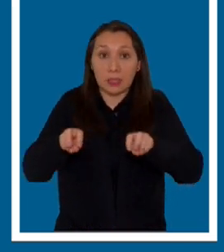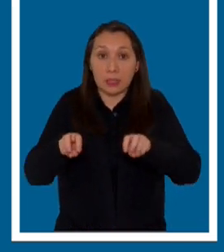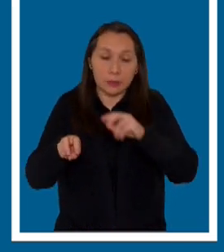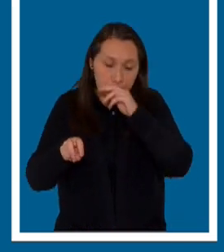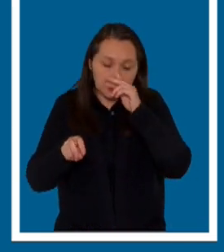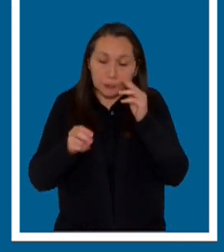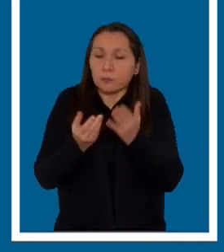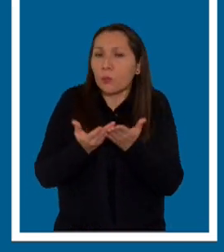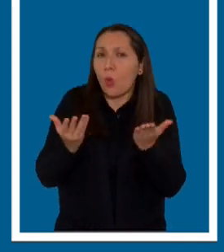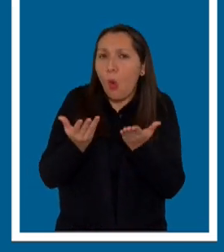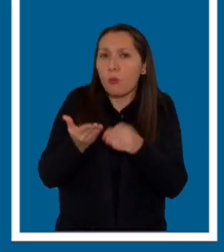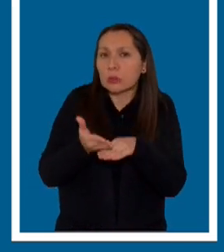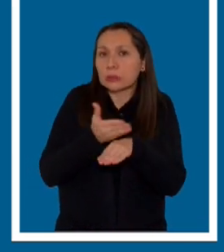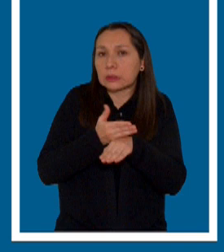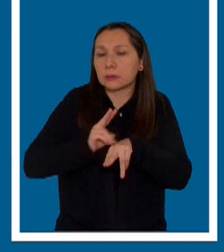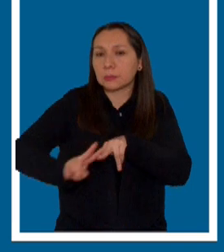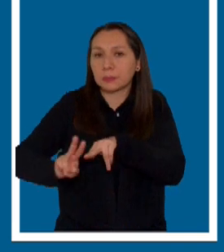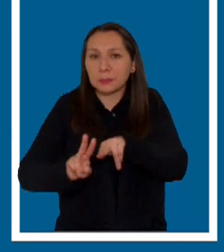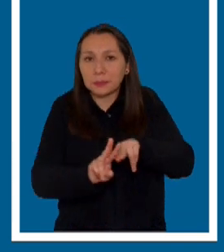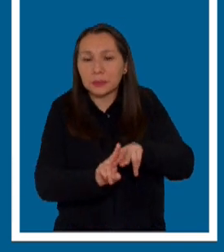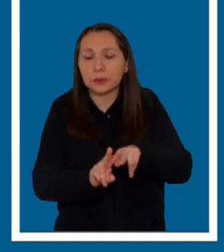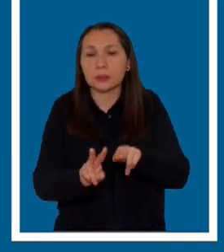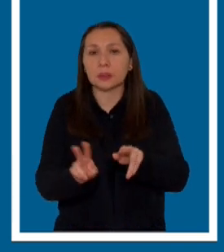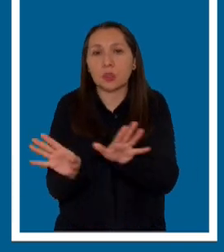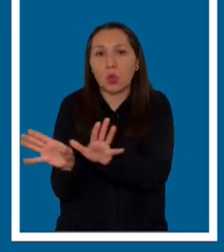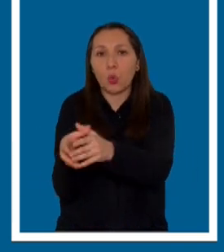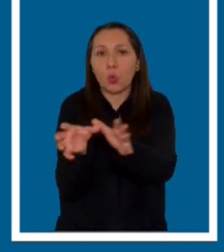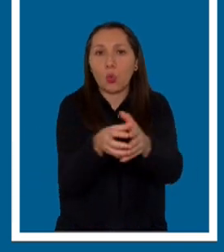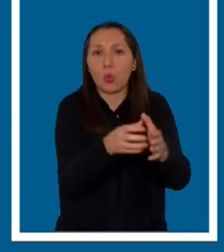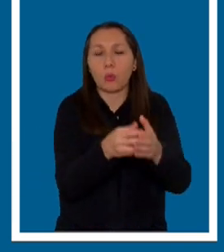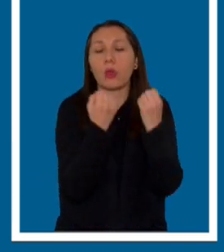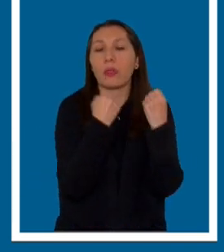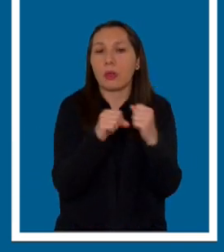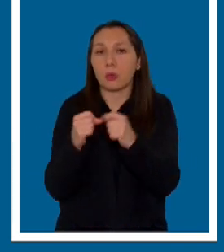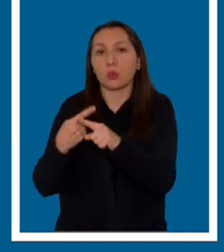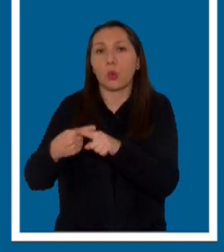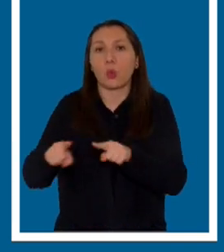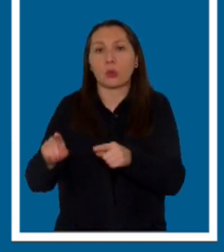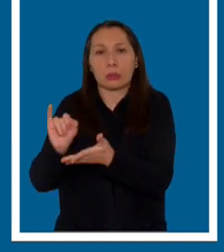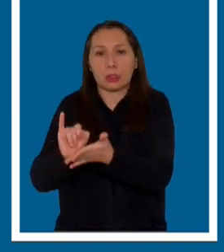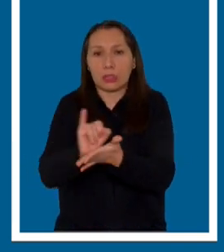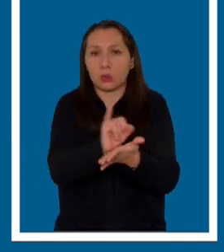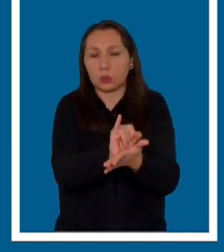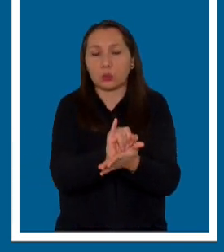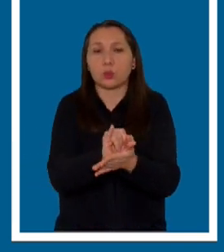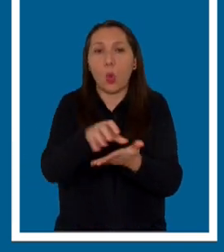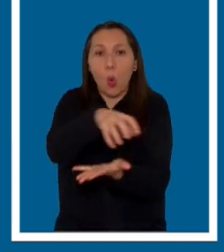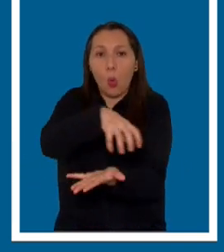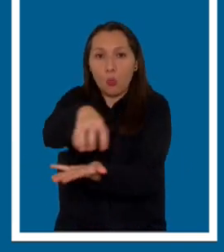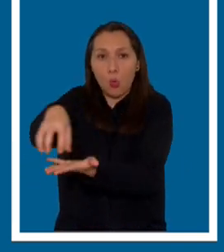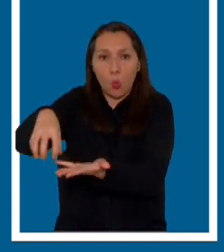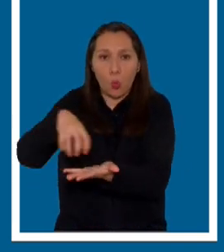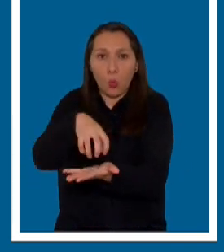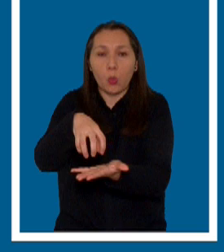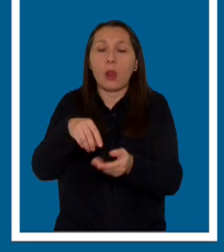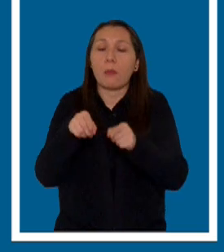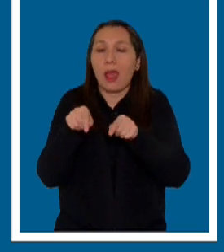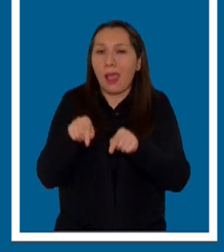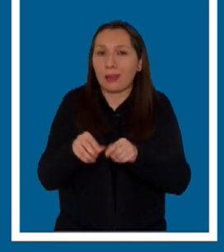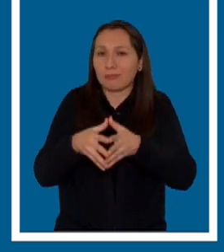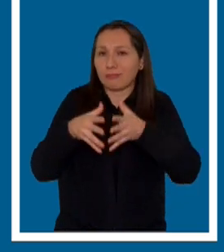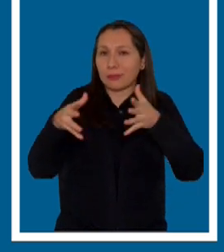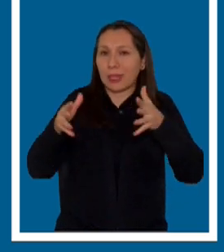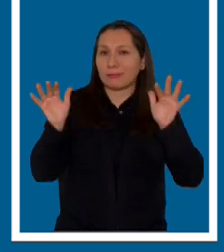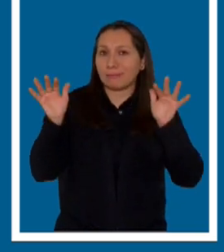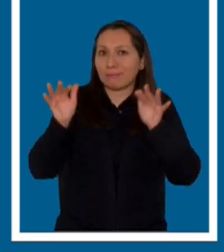como si estuvieron preparando con agrupaciones deportivas y otras entidades a nivel comunal para este